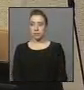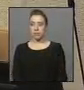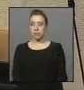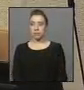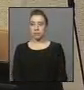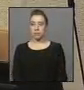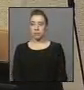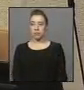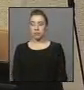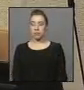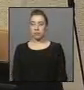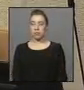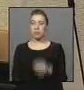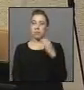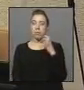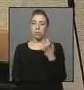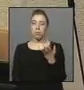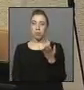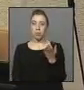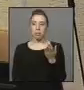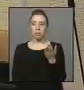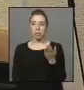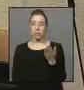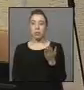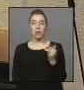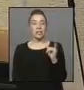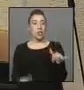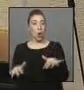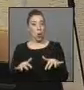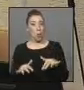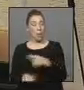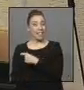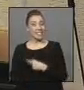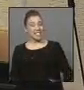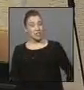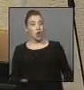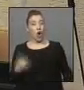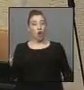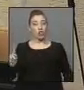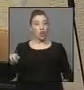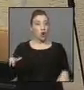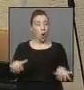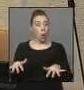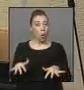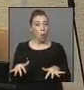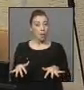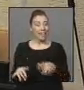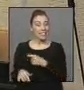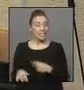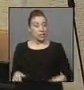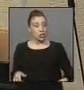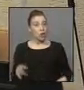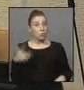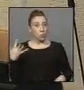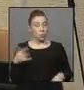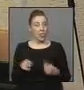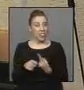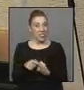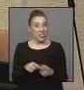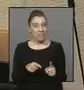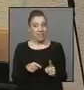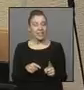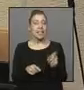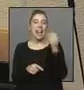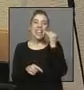la diferencia entre tener o no tener cinturón de seguridad, la diferencia para un niño en